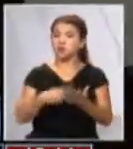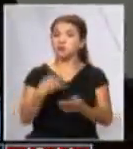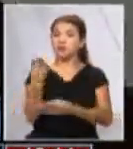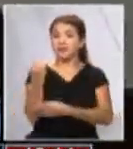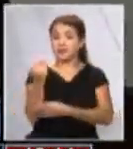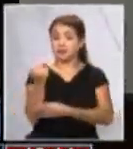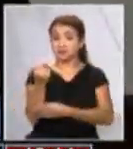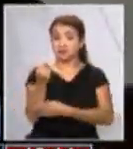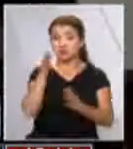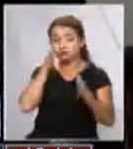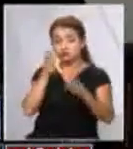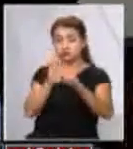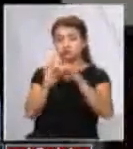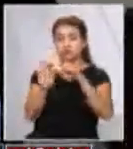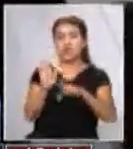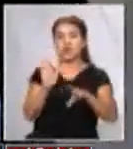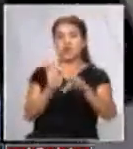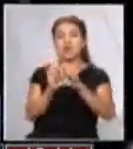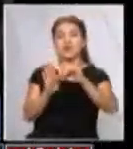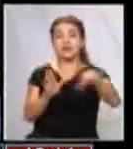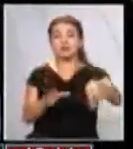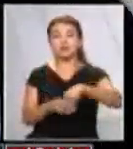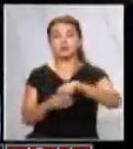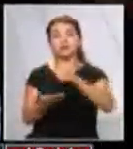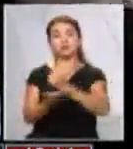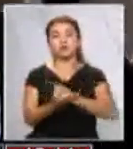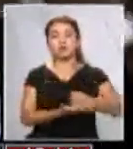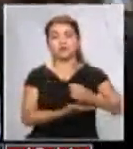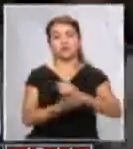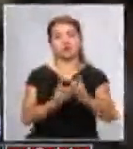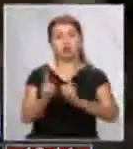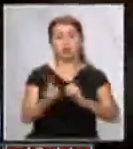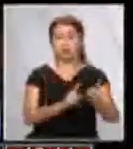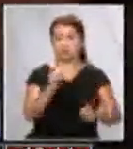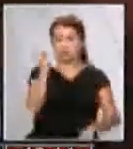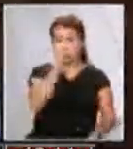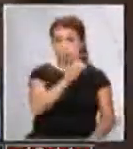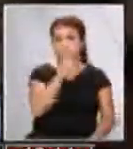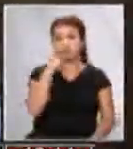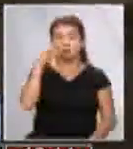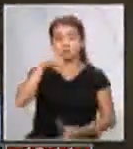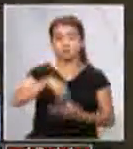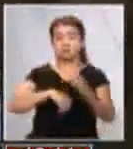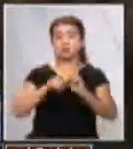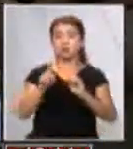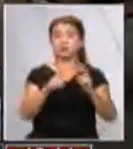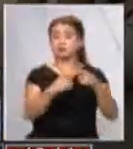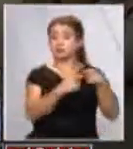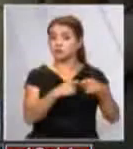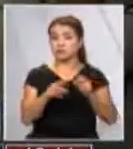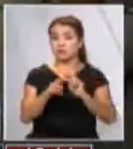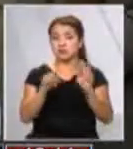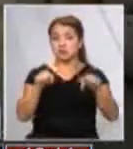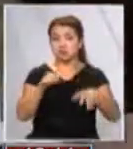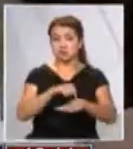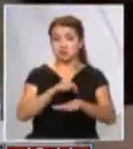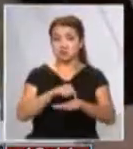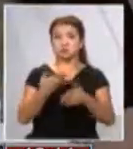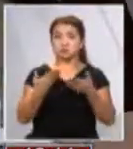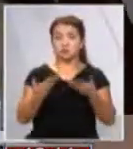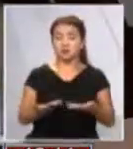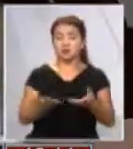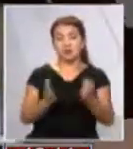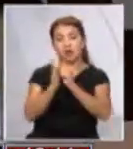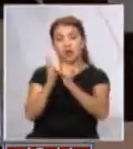le dio mucha prioridad a la ley de inclusión, que fue una tramitación bastante polémica, pero dentro de esta discusión que se está realizando en estos momentos para